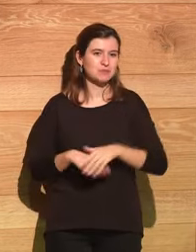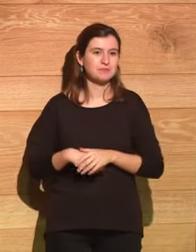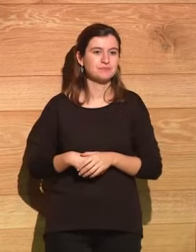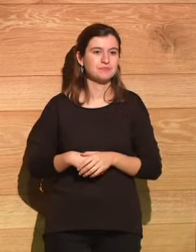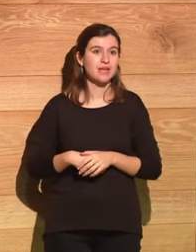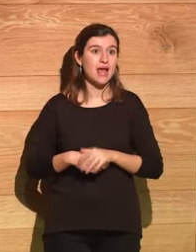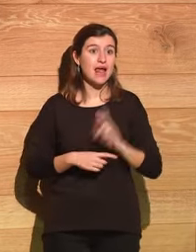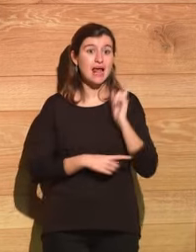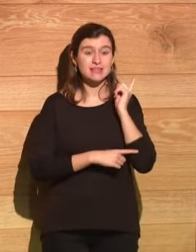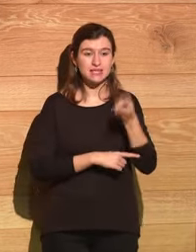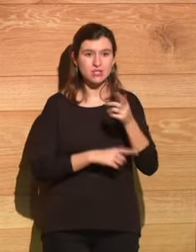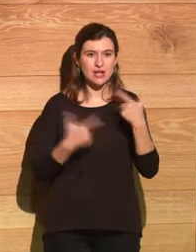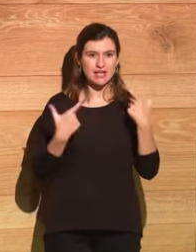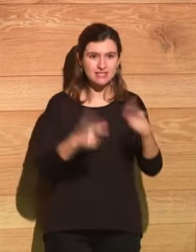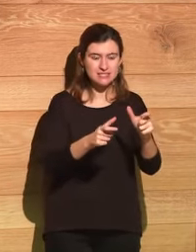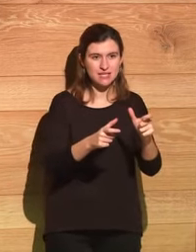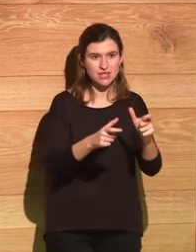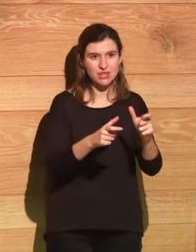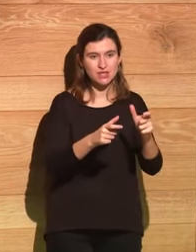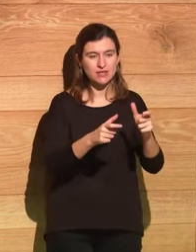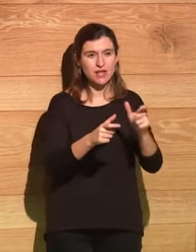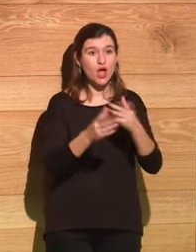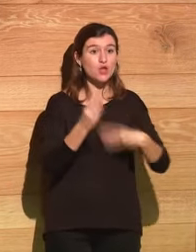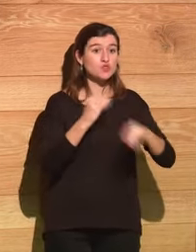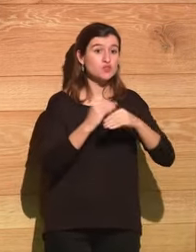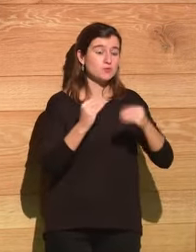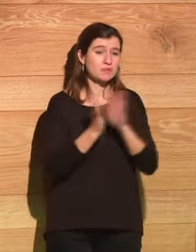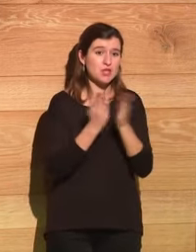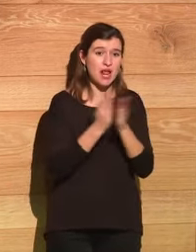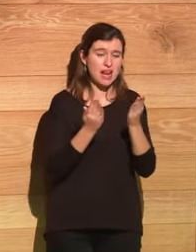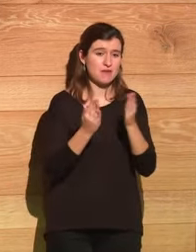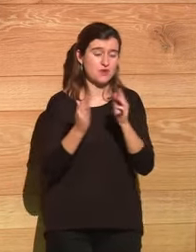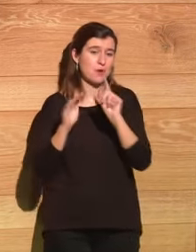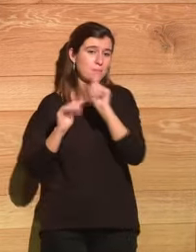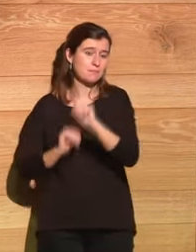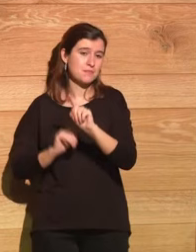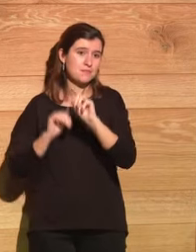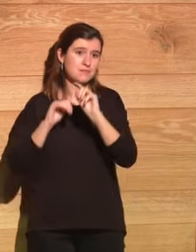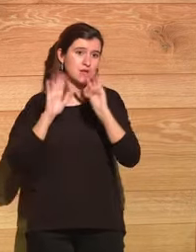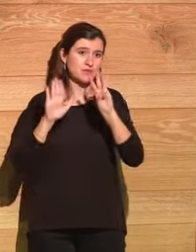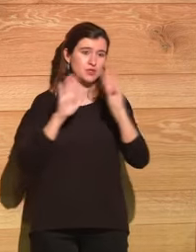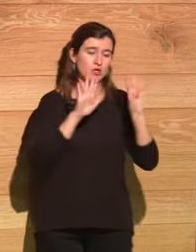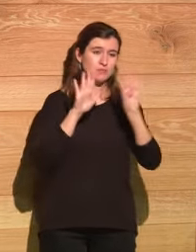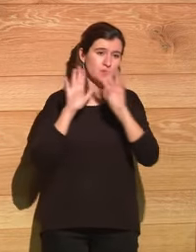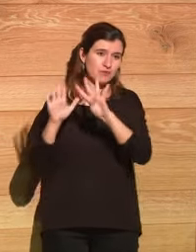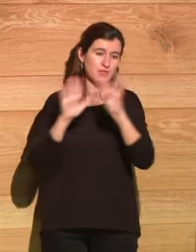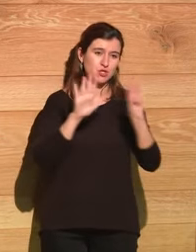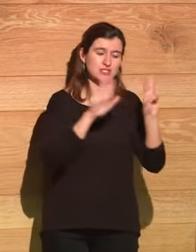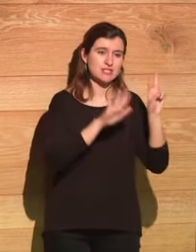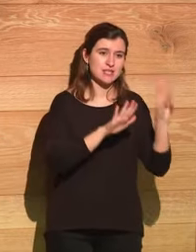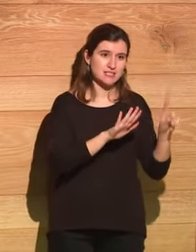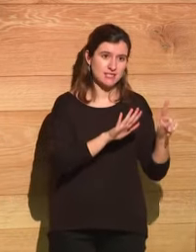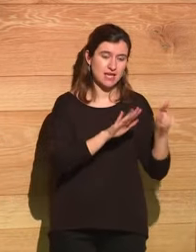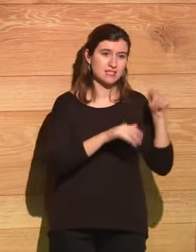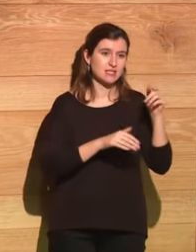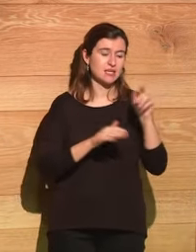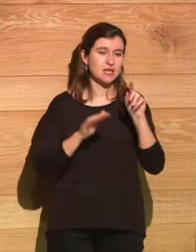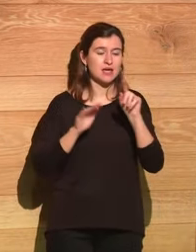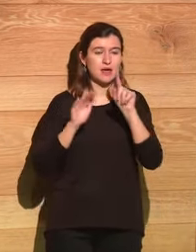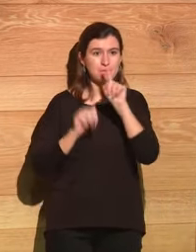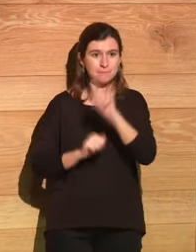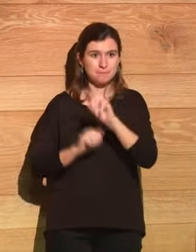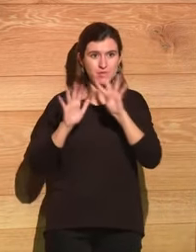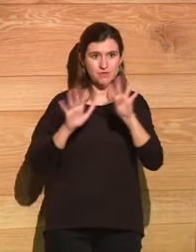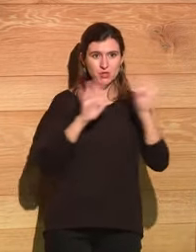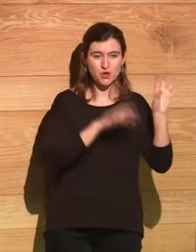Fue director de la sección del suplemento del libro en El País entre el 86, 1986 y el 90, cuando aquel suplemento